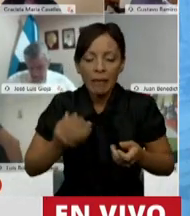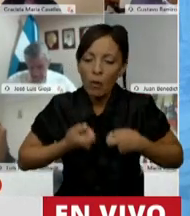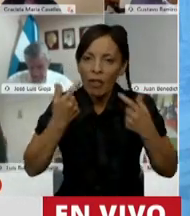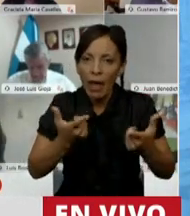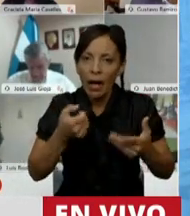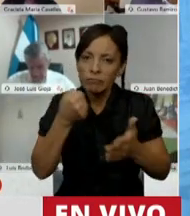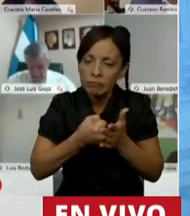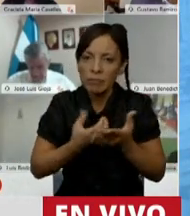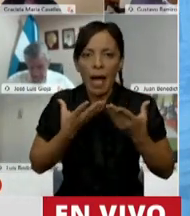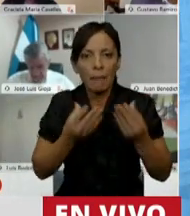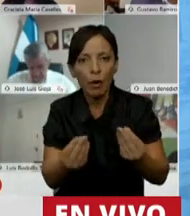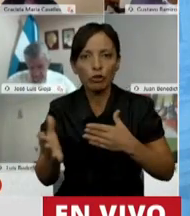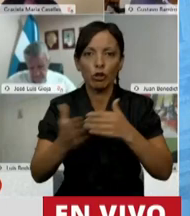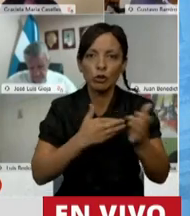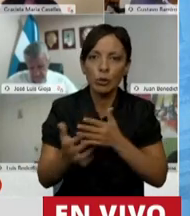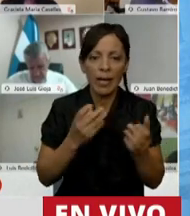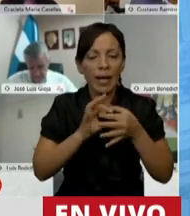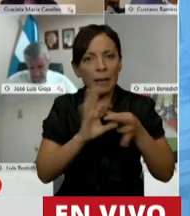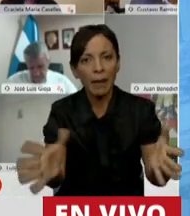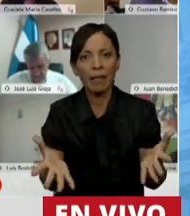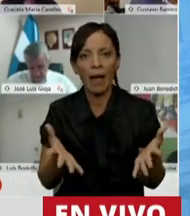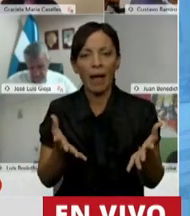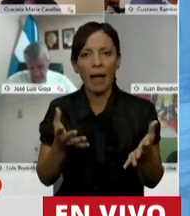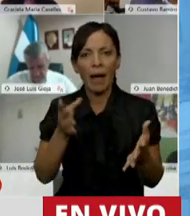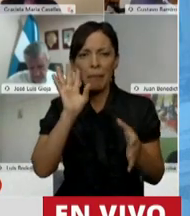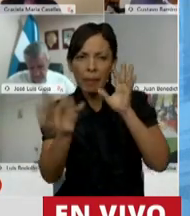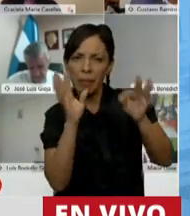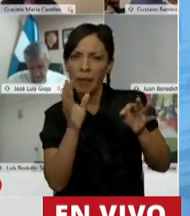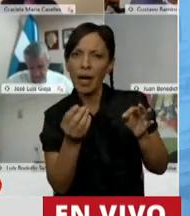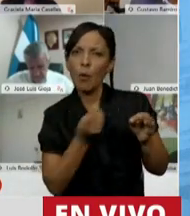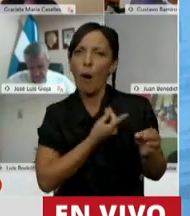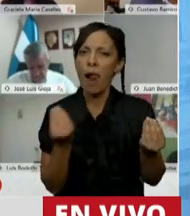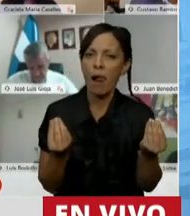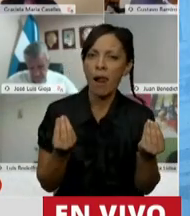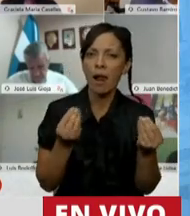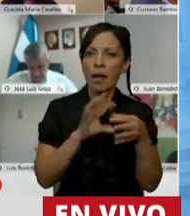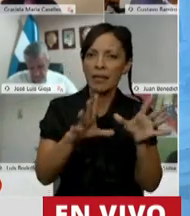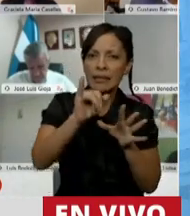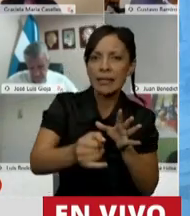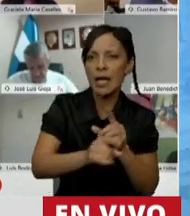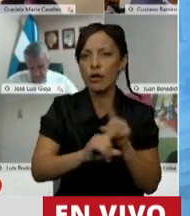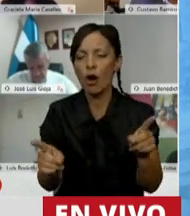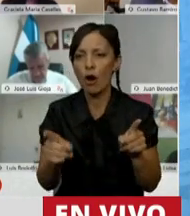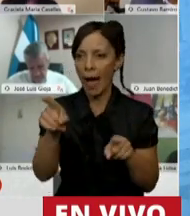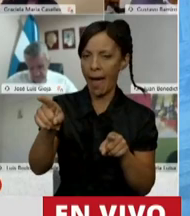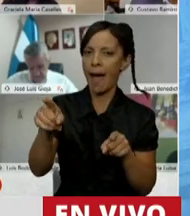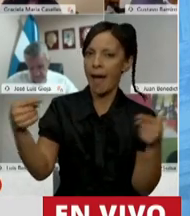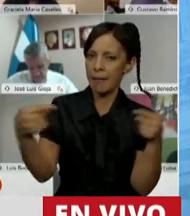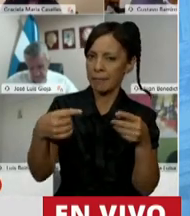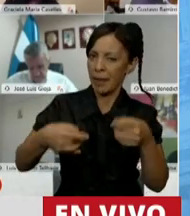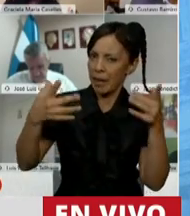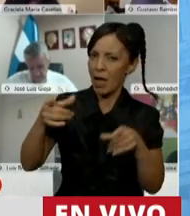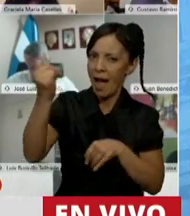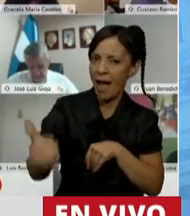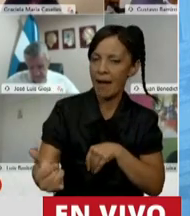conquista, construirla e identificarla, identificar a los enemigos de la libertad y enfrentarlos argumentalmente.